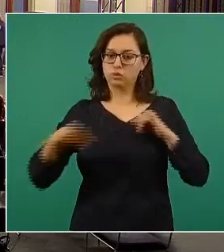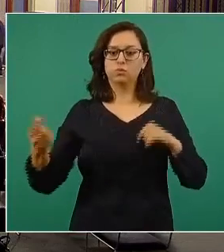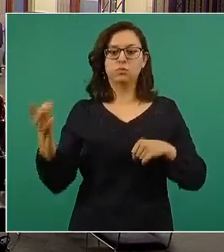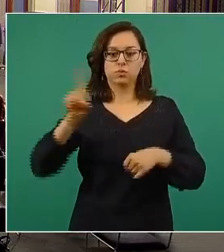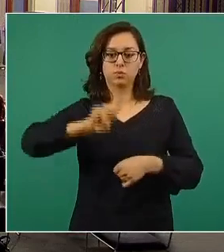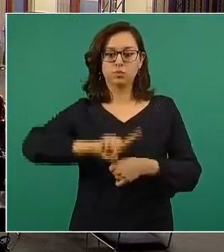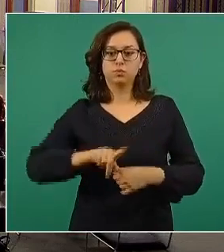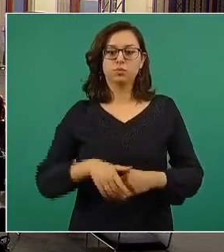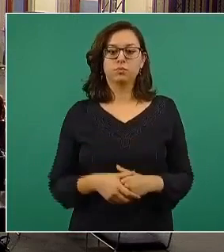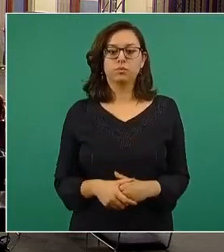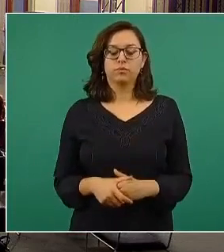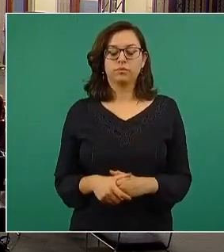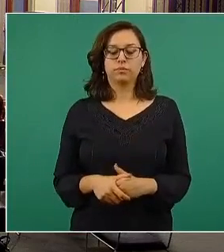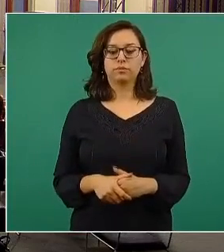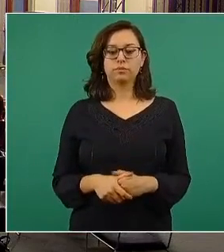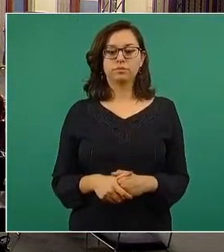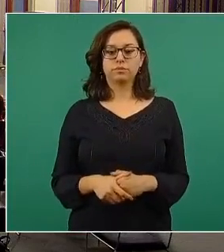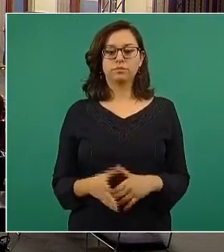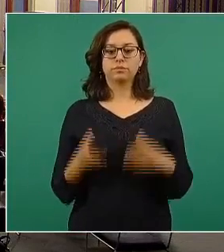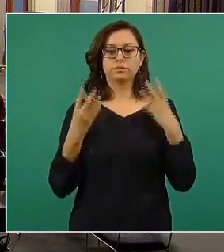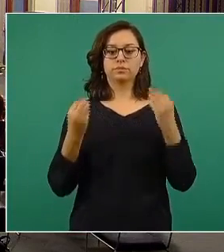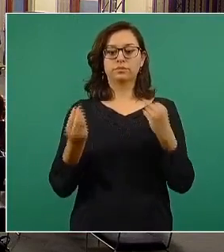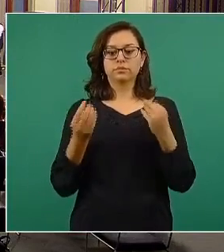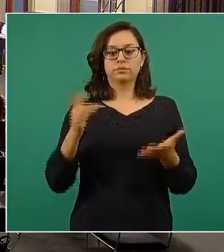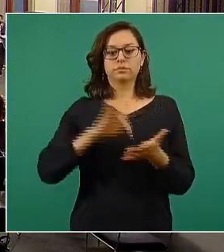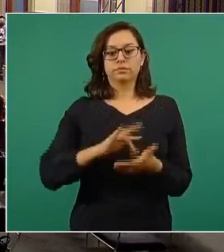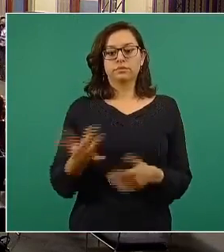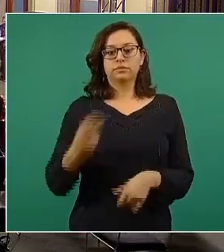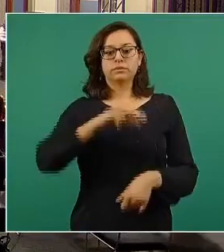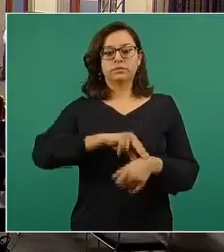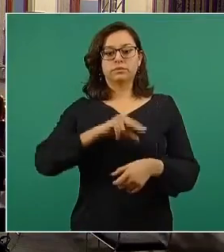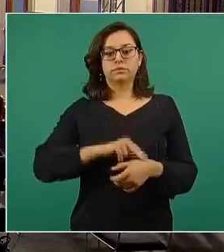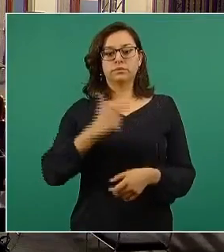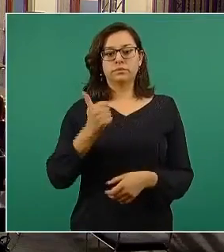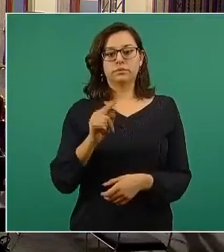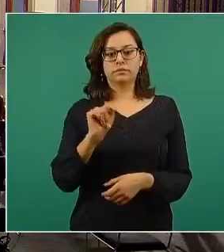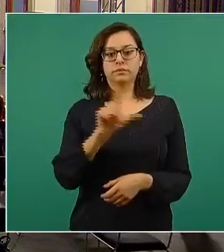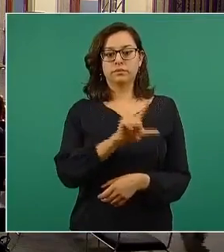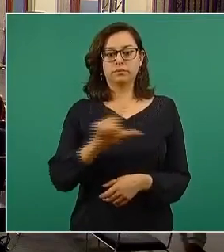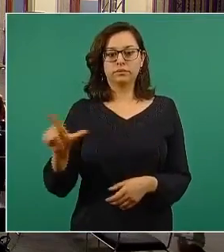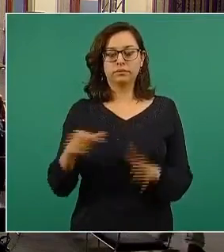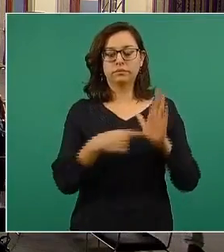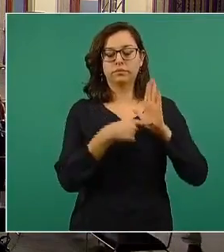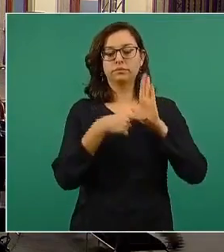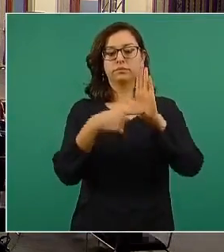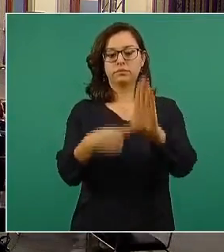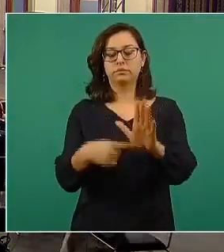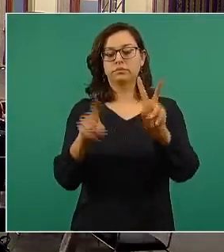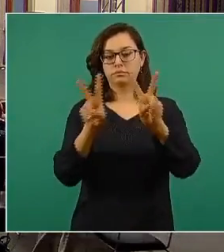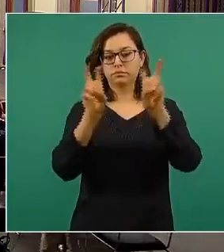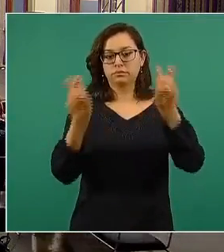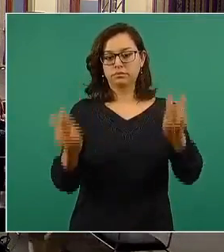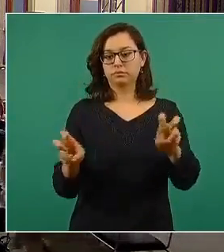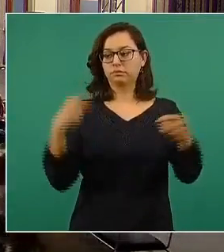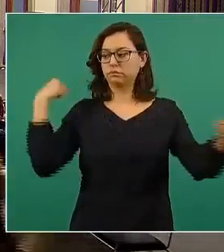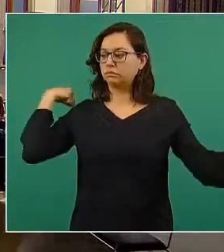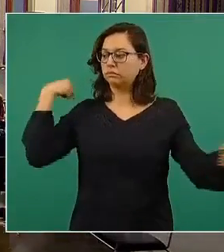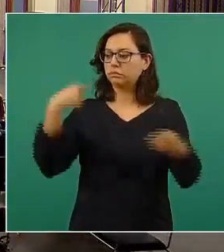gracias. Muchas gracias, doctor López-Gatell. Con mucho gusto vamos a iniciar el primero de los dos componentes de